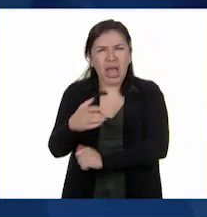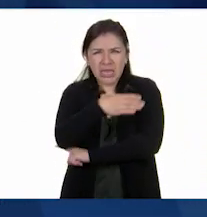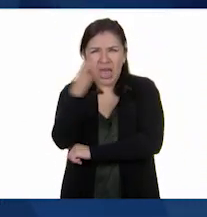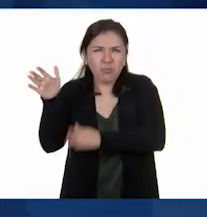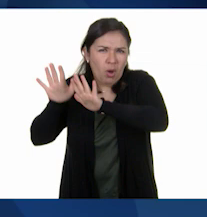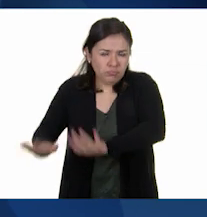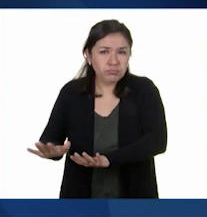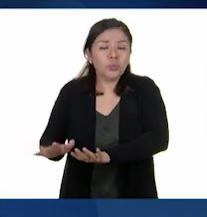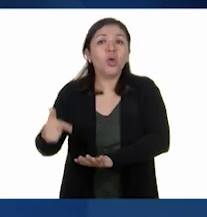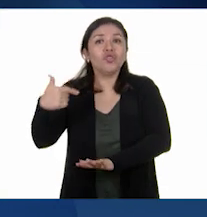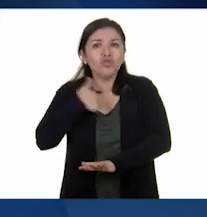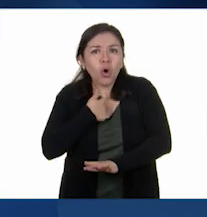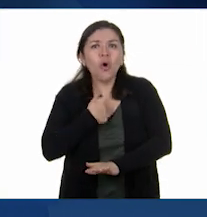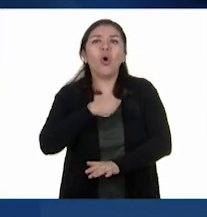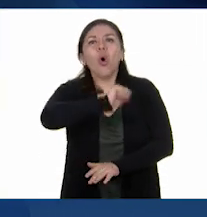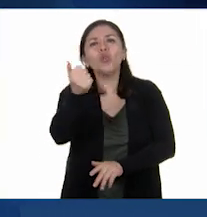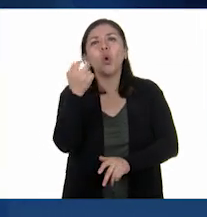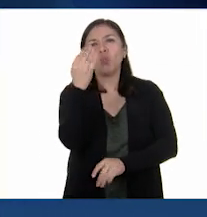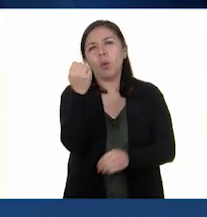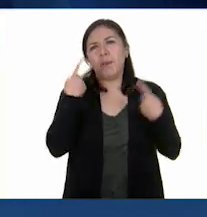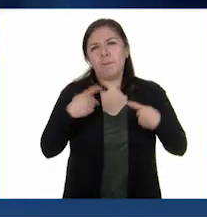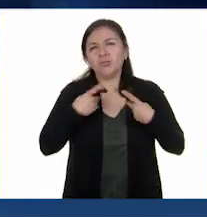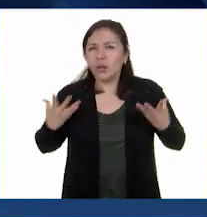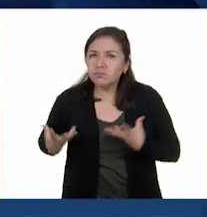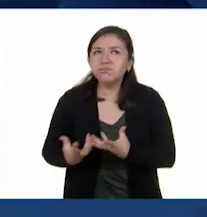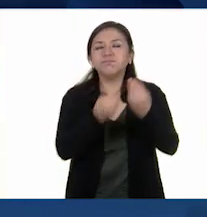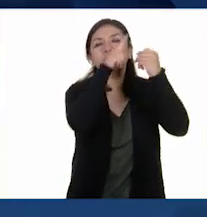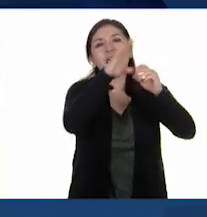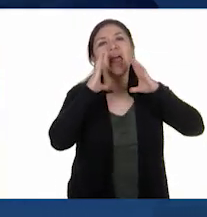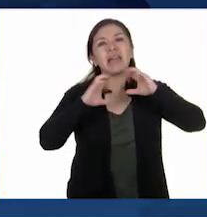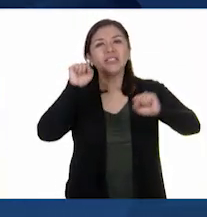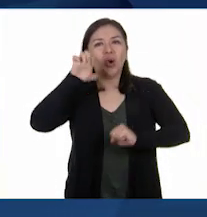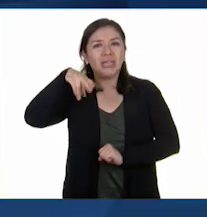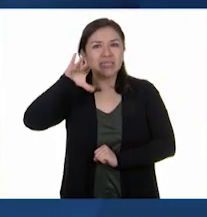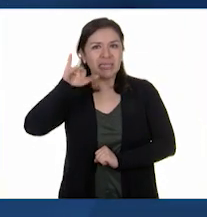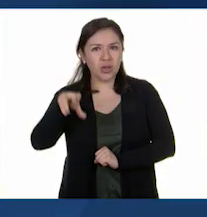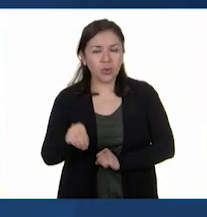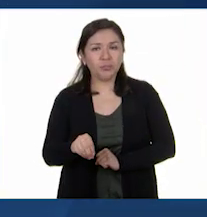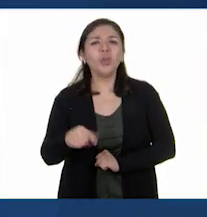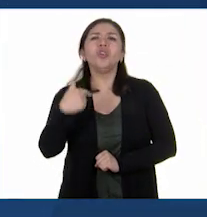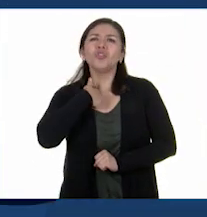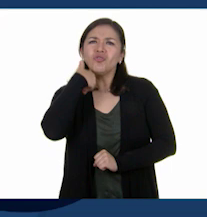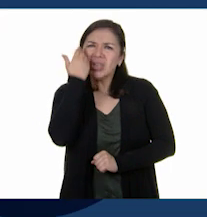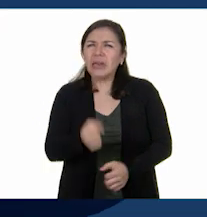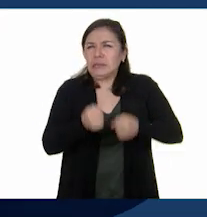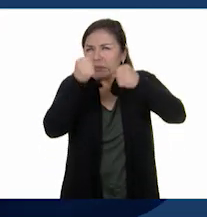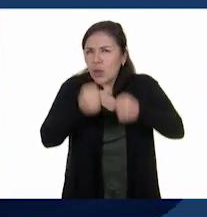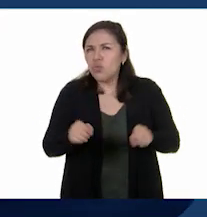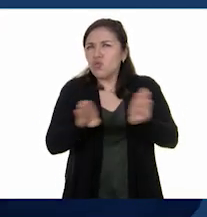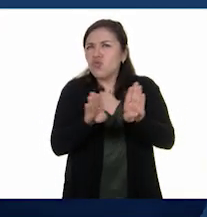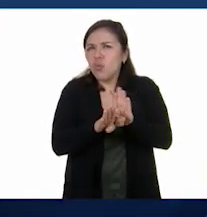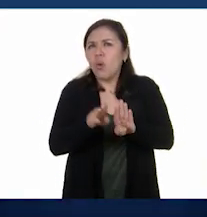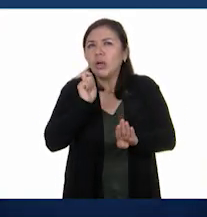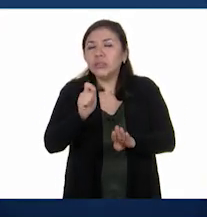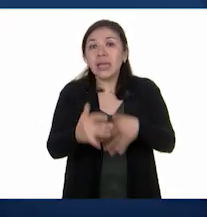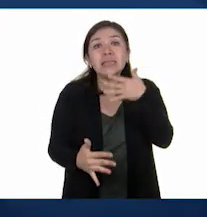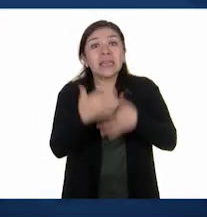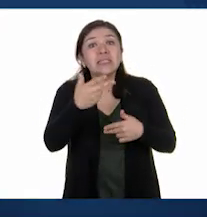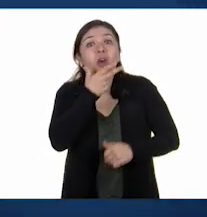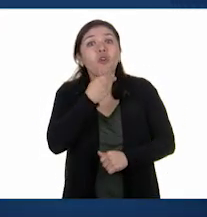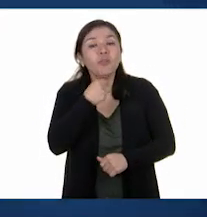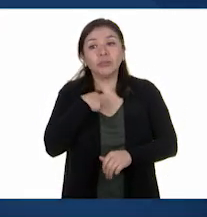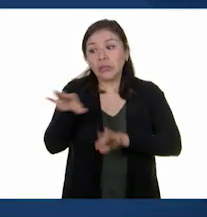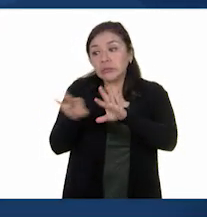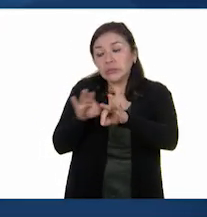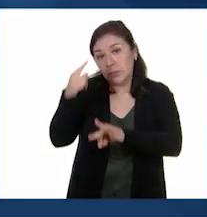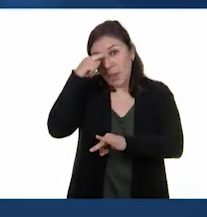estacada y yo y aquellos 9 hombres nos fuimos al rancho del Encino. Yo quería estar seguro de la calidad de los 15 hombres que había